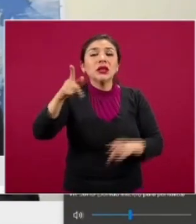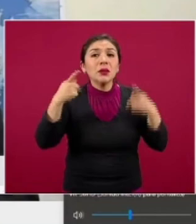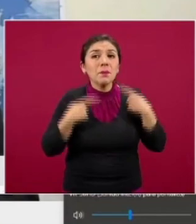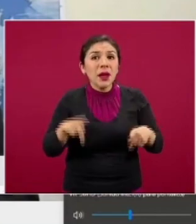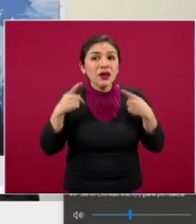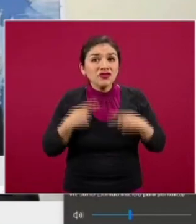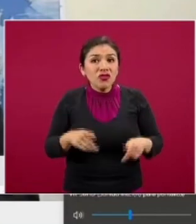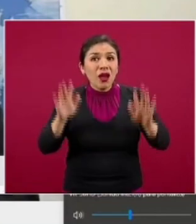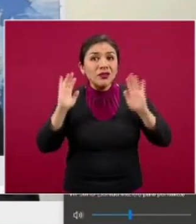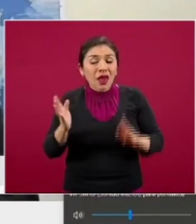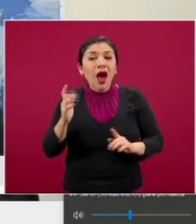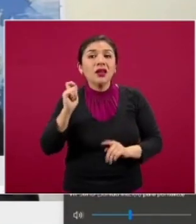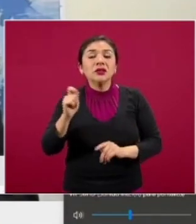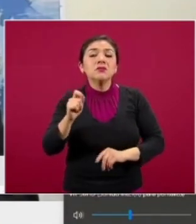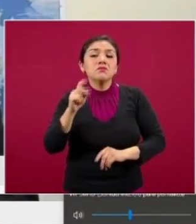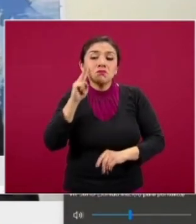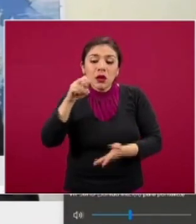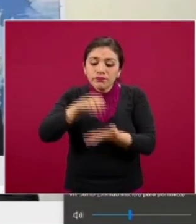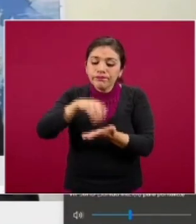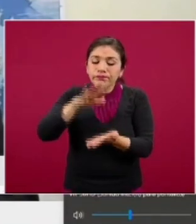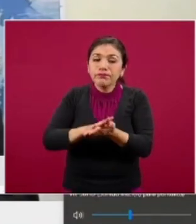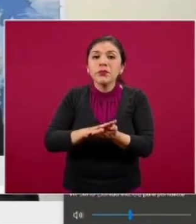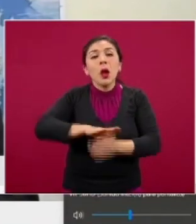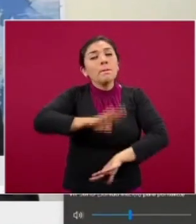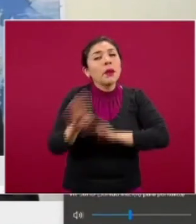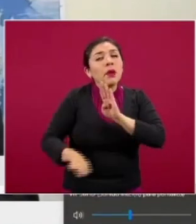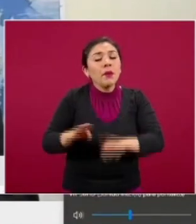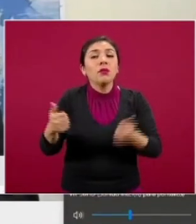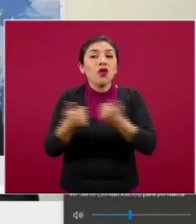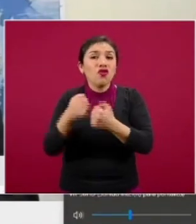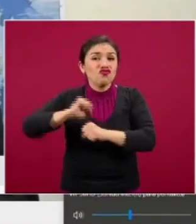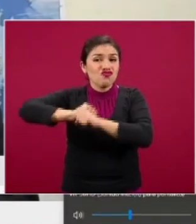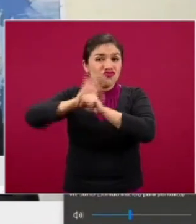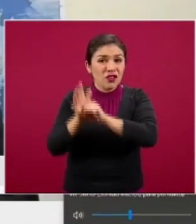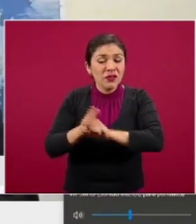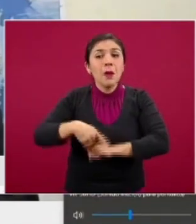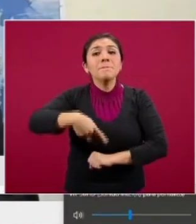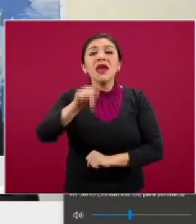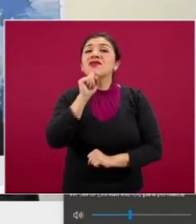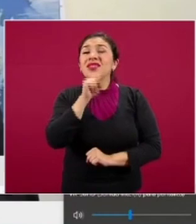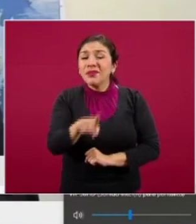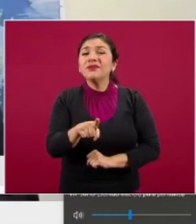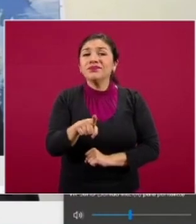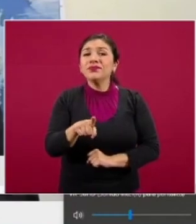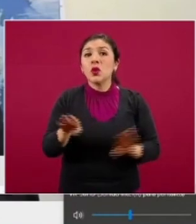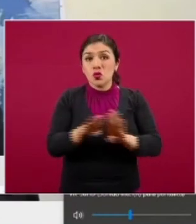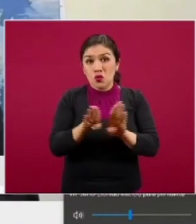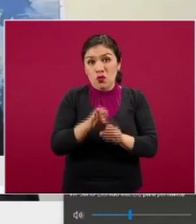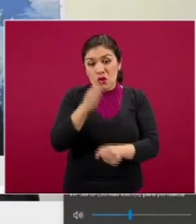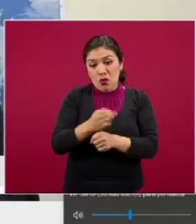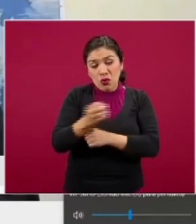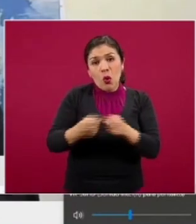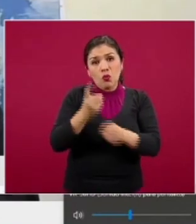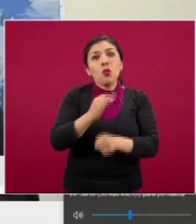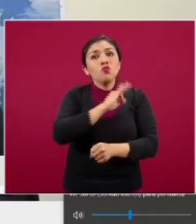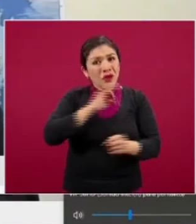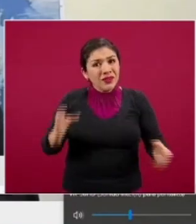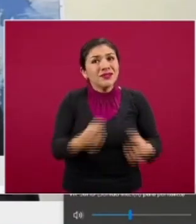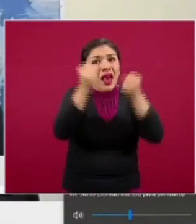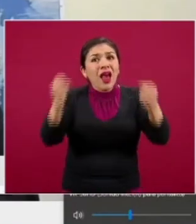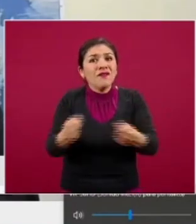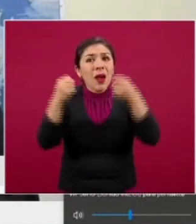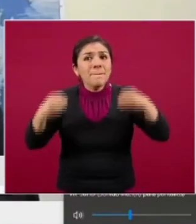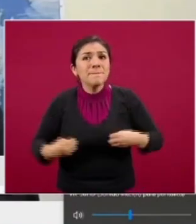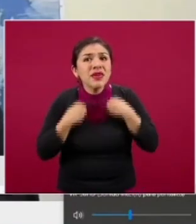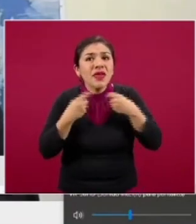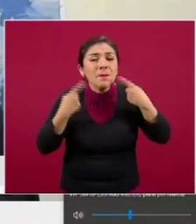103.597 han sido reportadas desde el inicio de la epidemia, pero además la oportunidad de salvar vidas en la medida en que